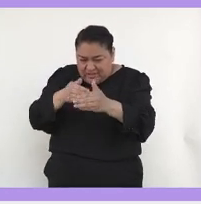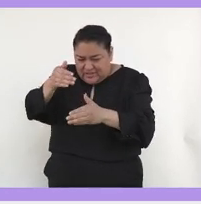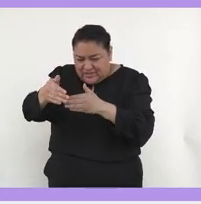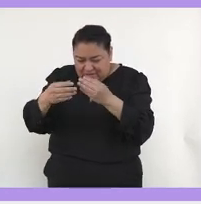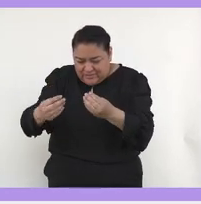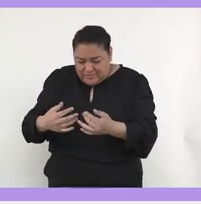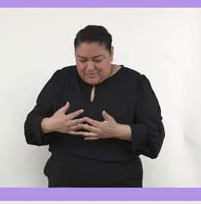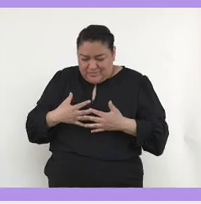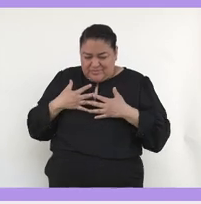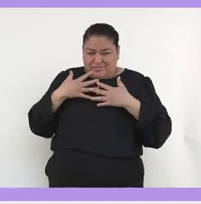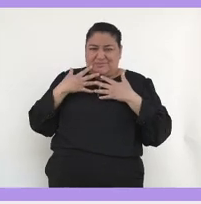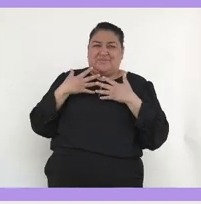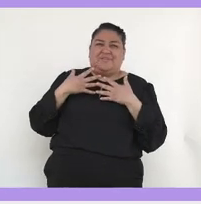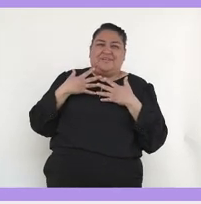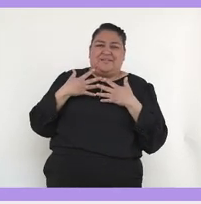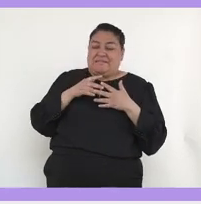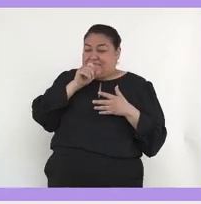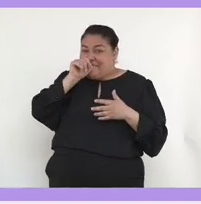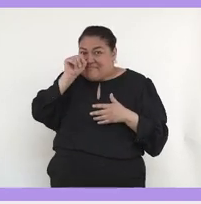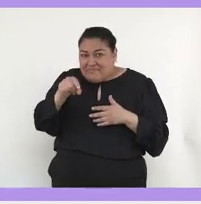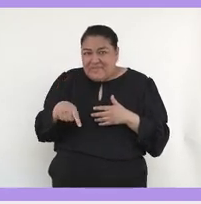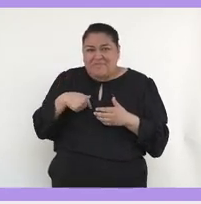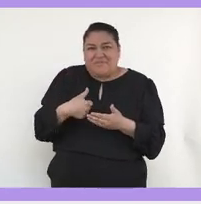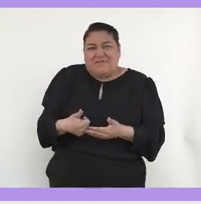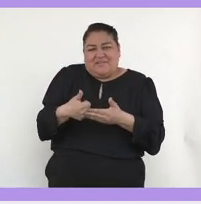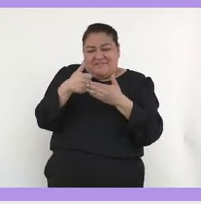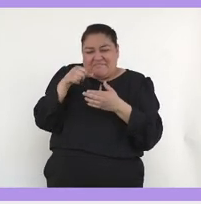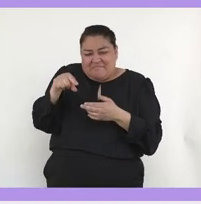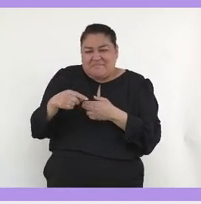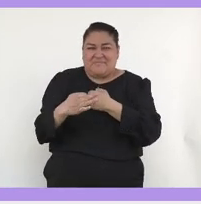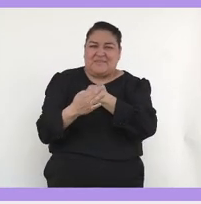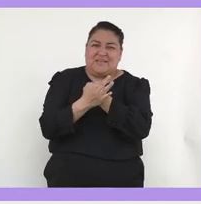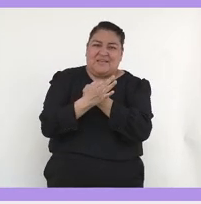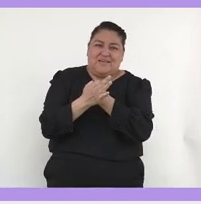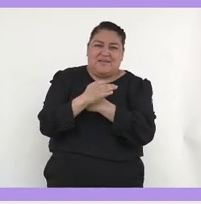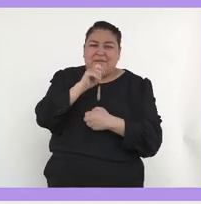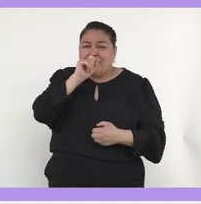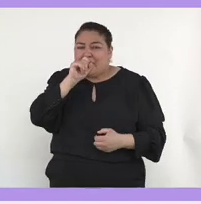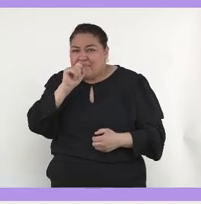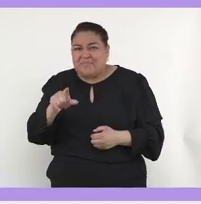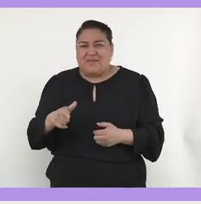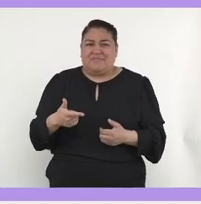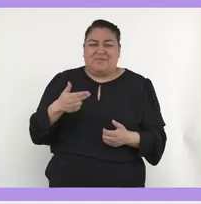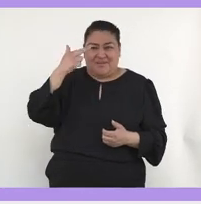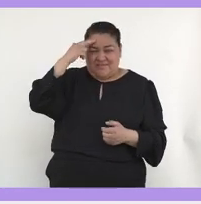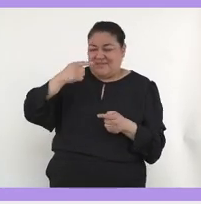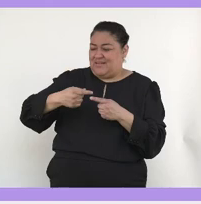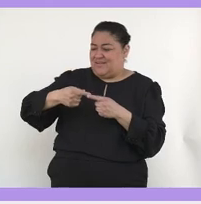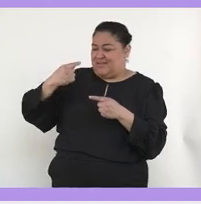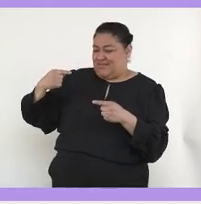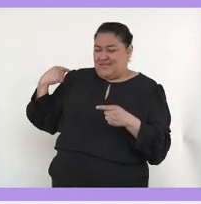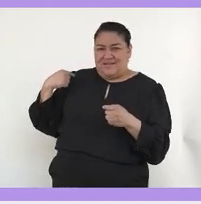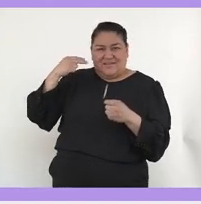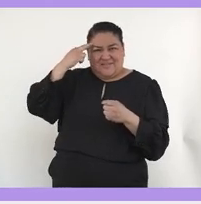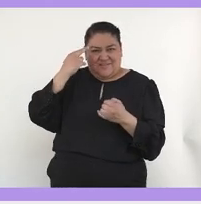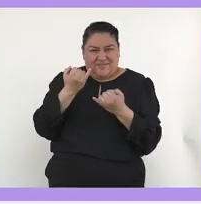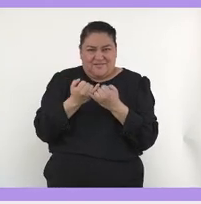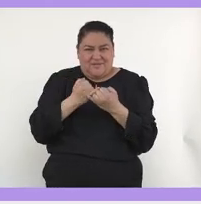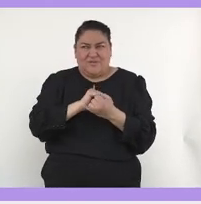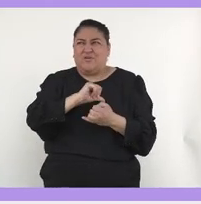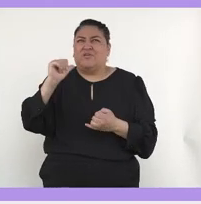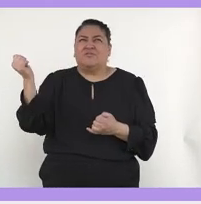pienso que es ese estáis viendo todas las iniciativas que hay desde aquí habéis visto el otro día cuando salió la selección